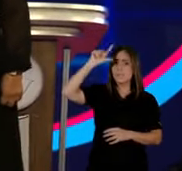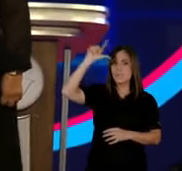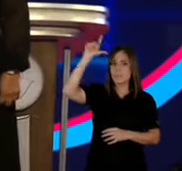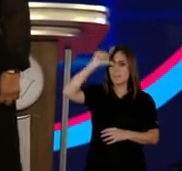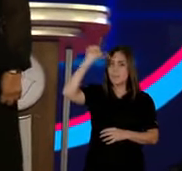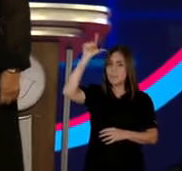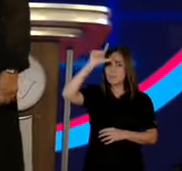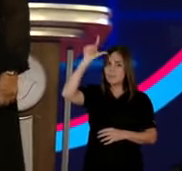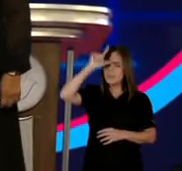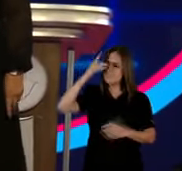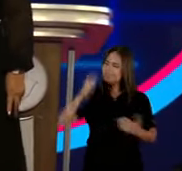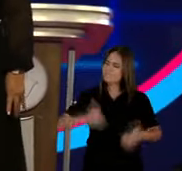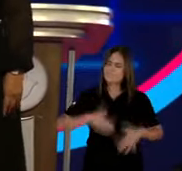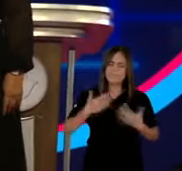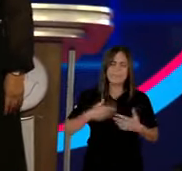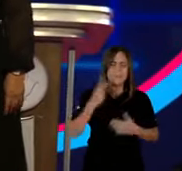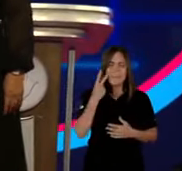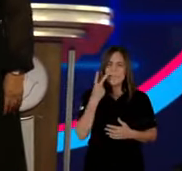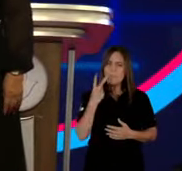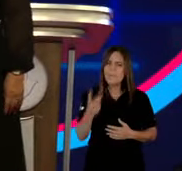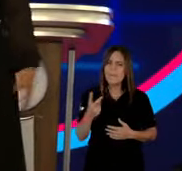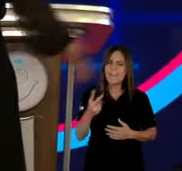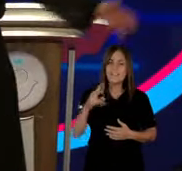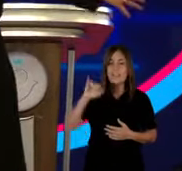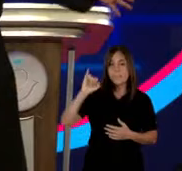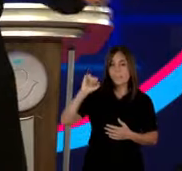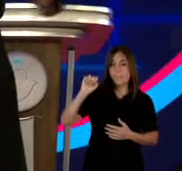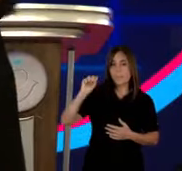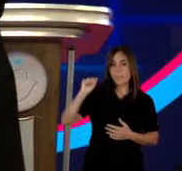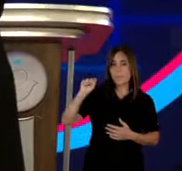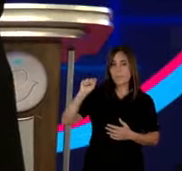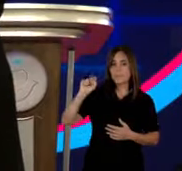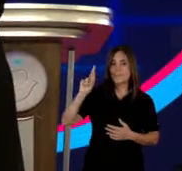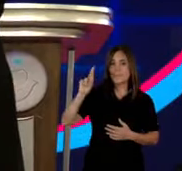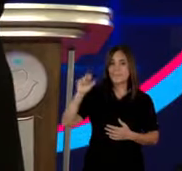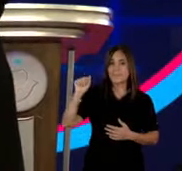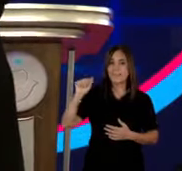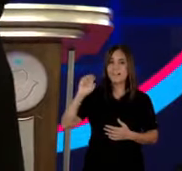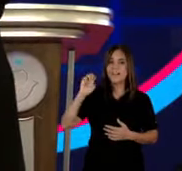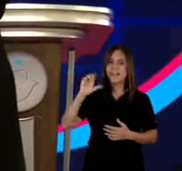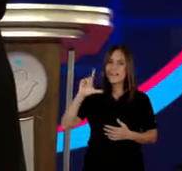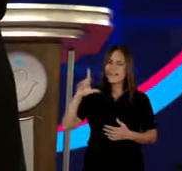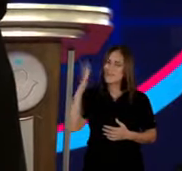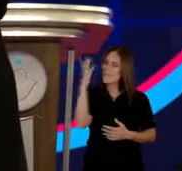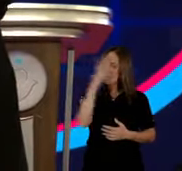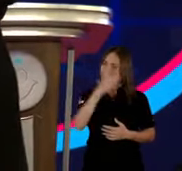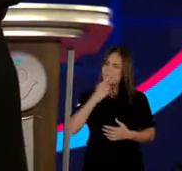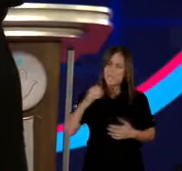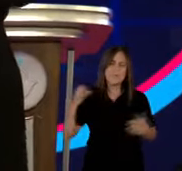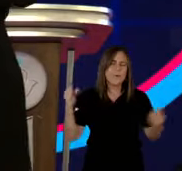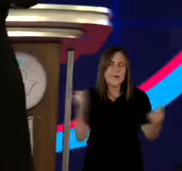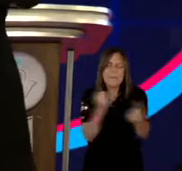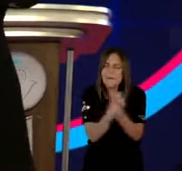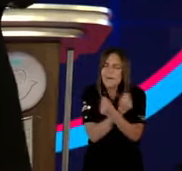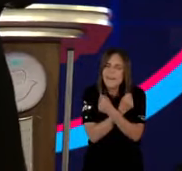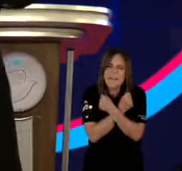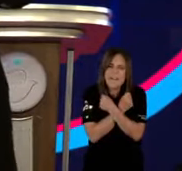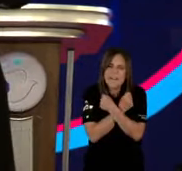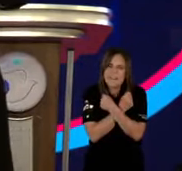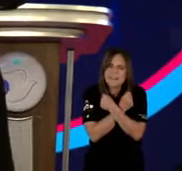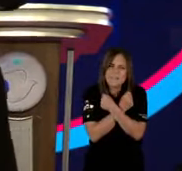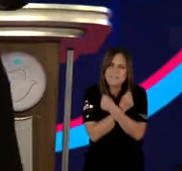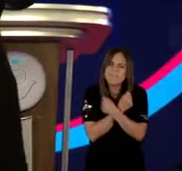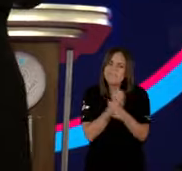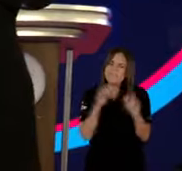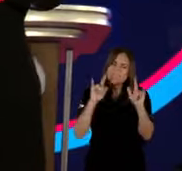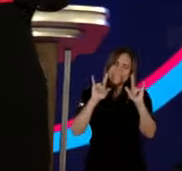verte. Israel, qué lindo. Desde aquí un abrazo. Les amamos.